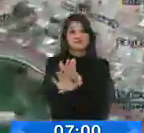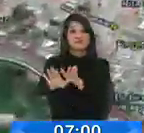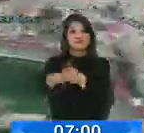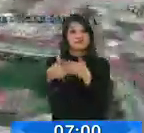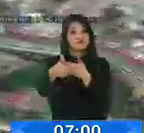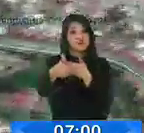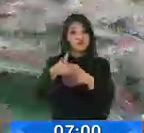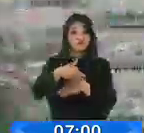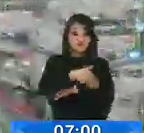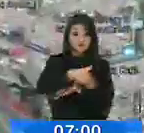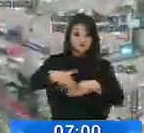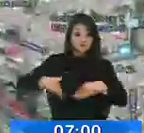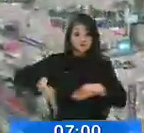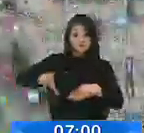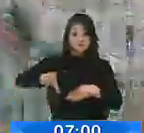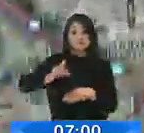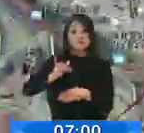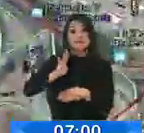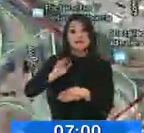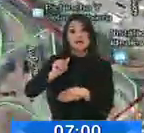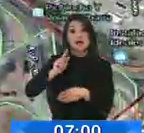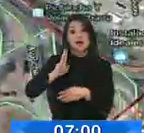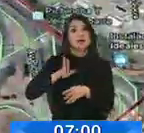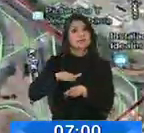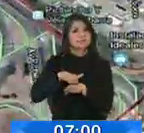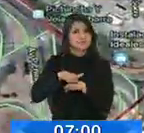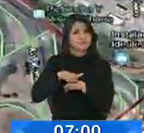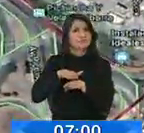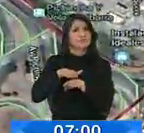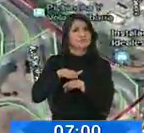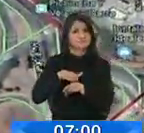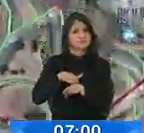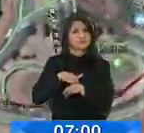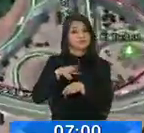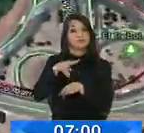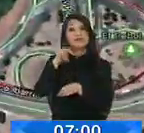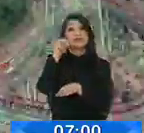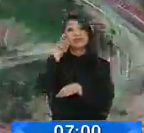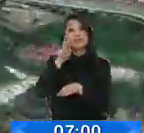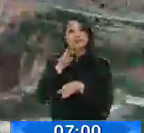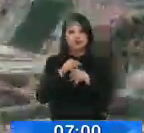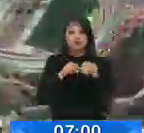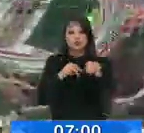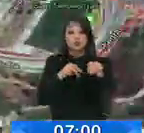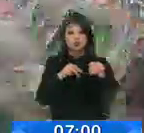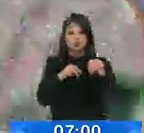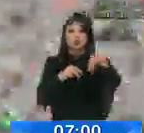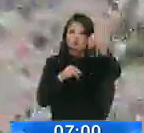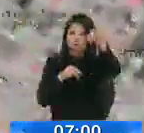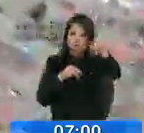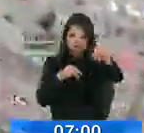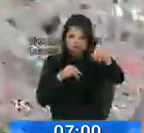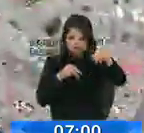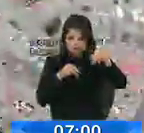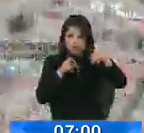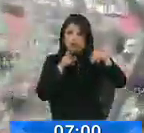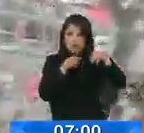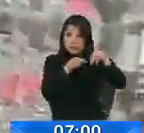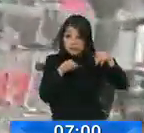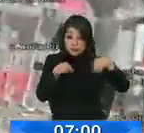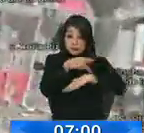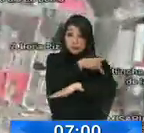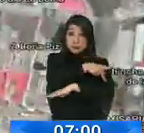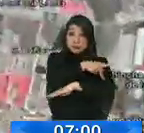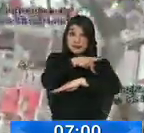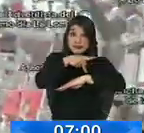José María Velasco Ibarra. Tiene carga importante de norte a sur. Miren ustedes, y este se va por la avenida Pichincha. La avenida Pichincha, donde